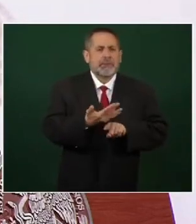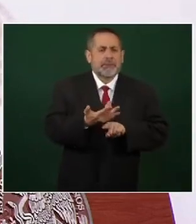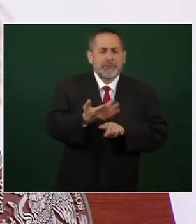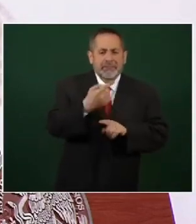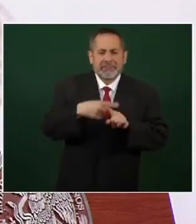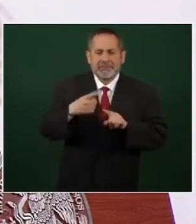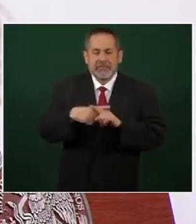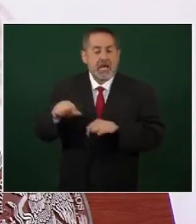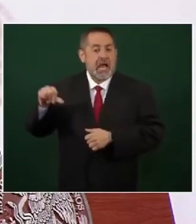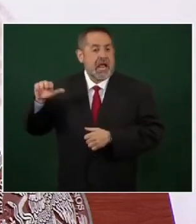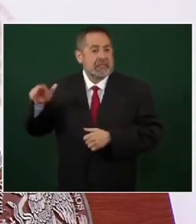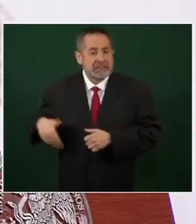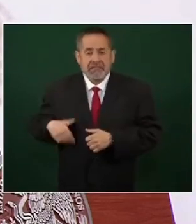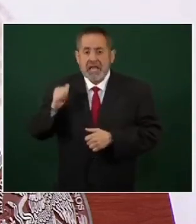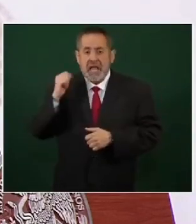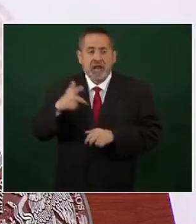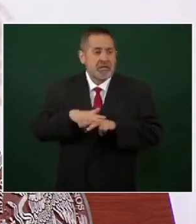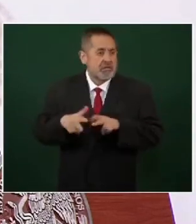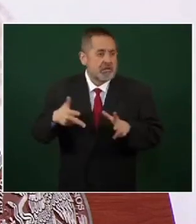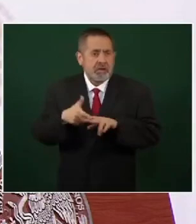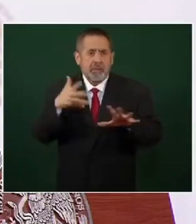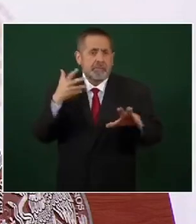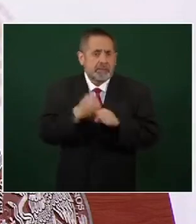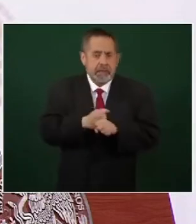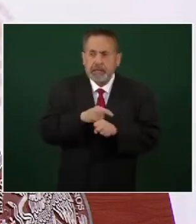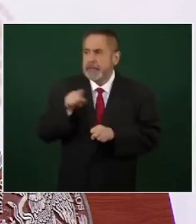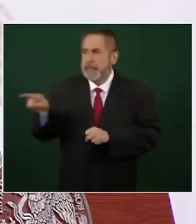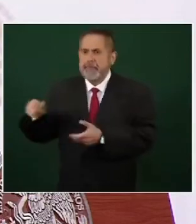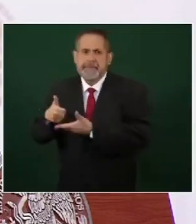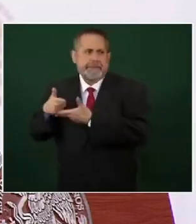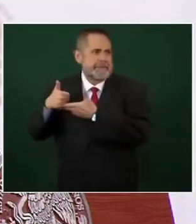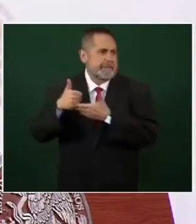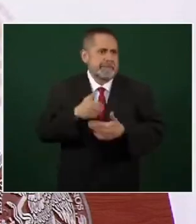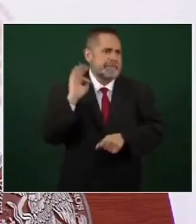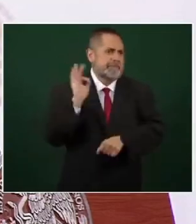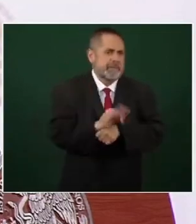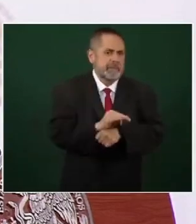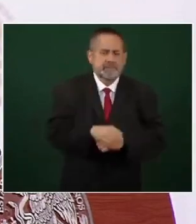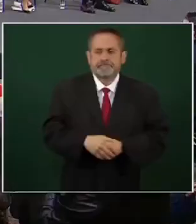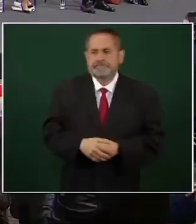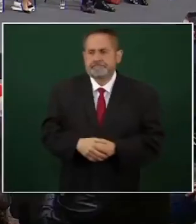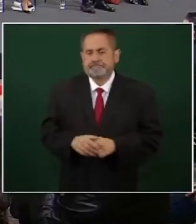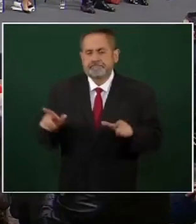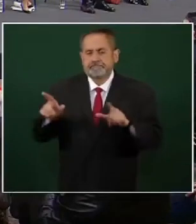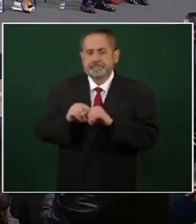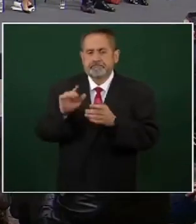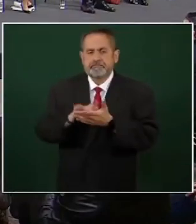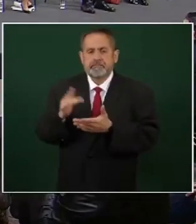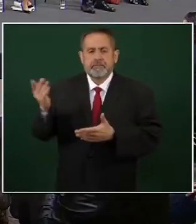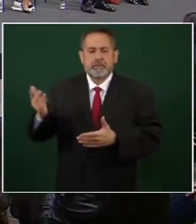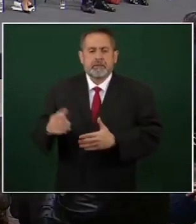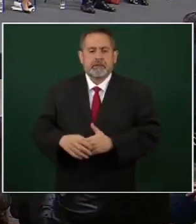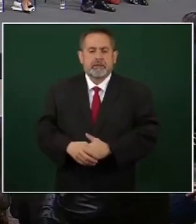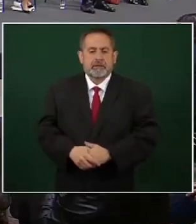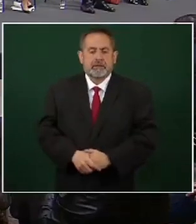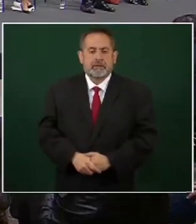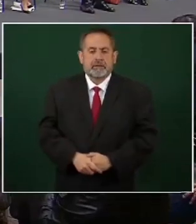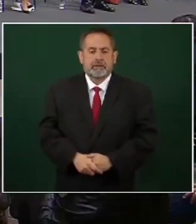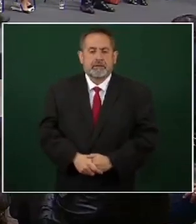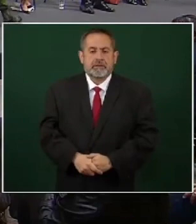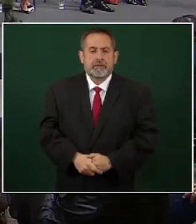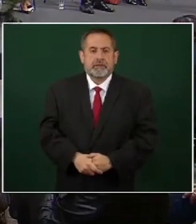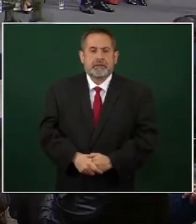accidentes tanto ferroviarios como vehiculares. Es todo. Muchas gracias, señor presidente.